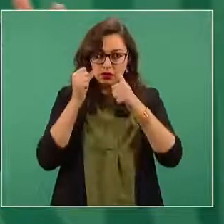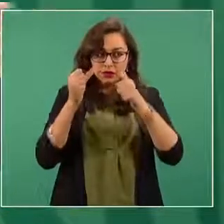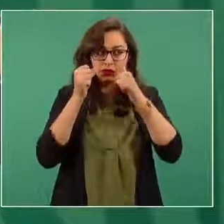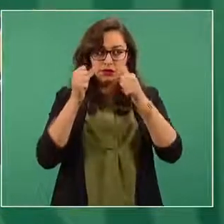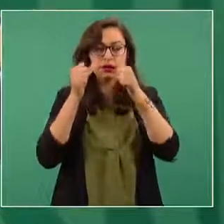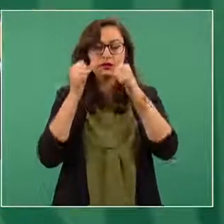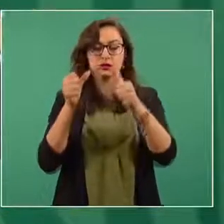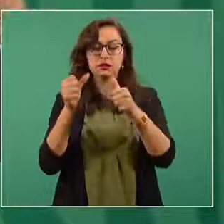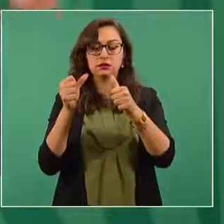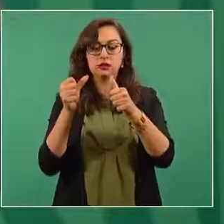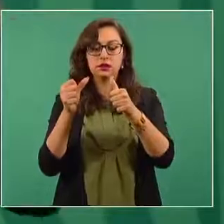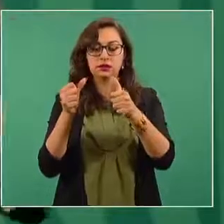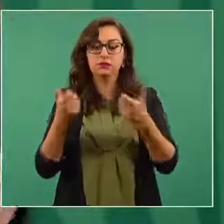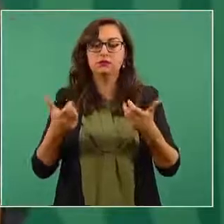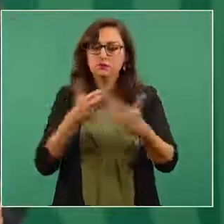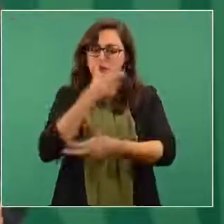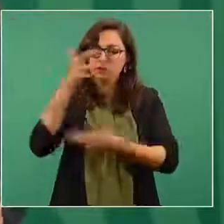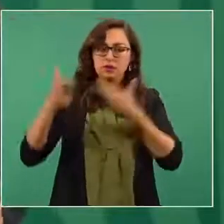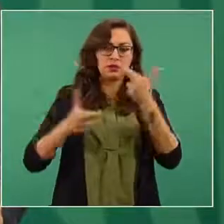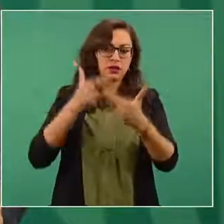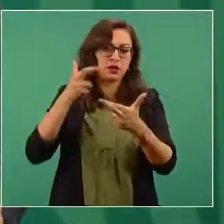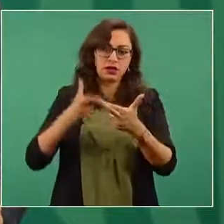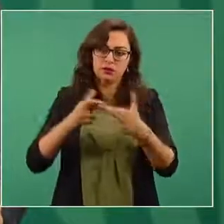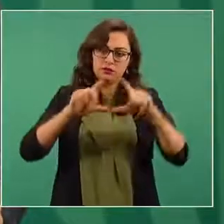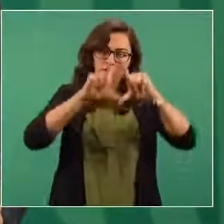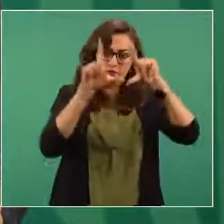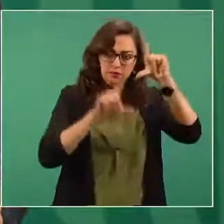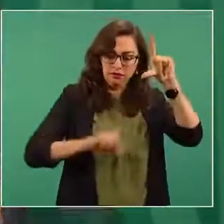integral, regional,